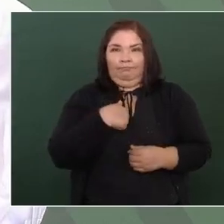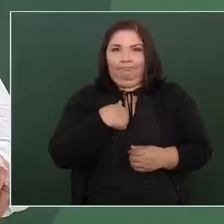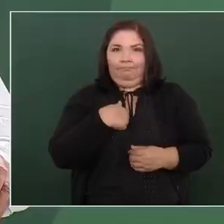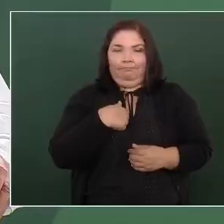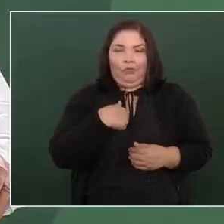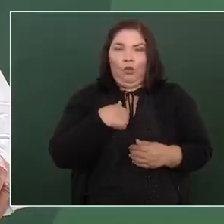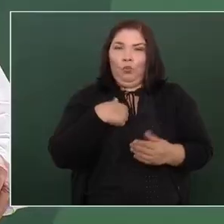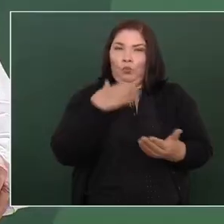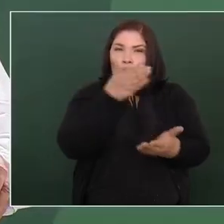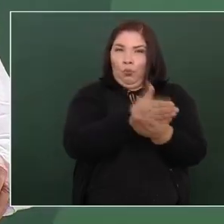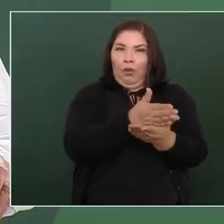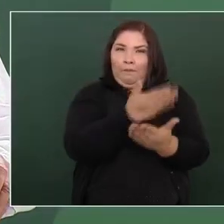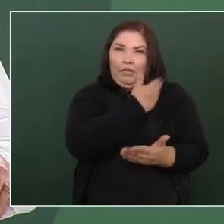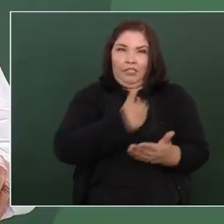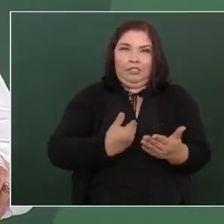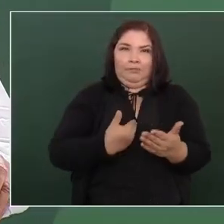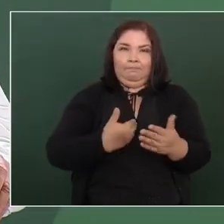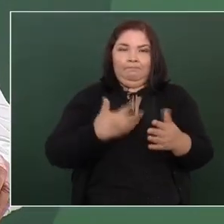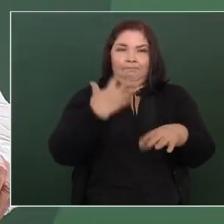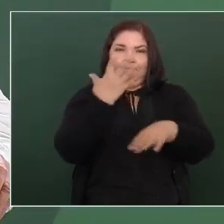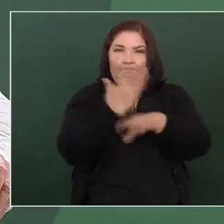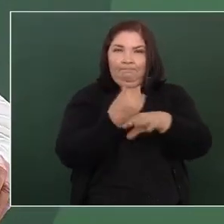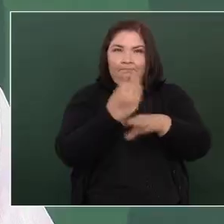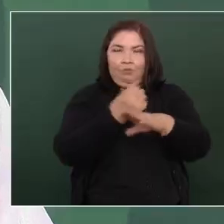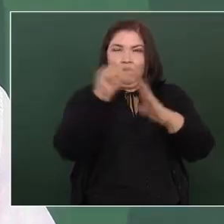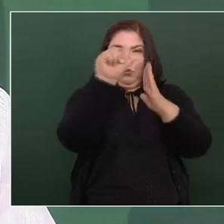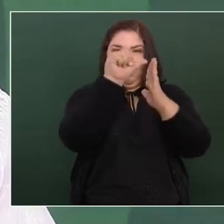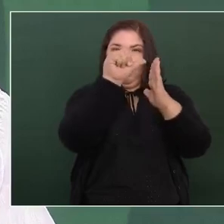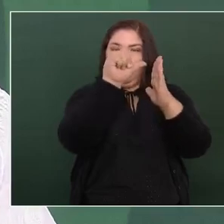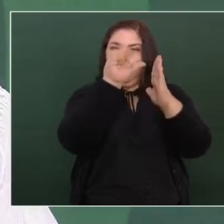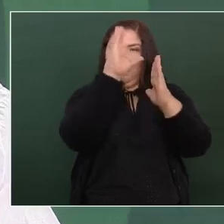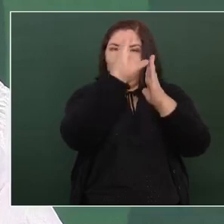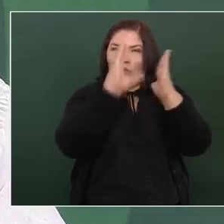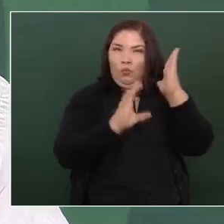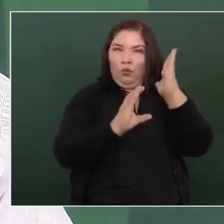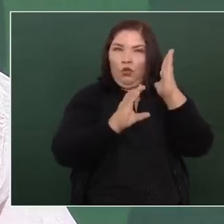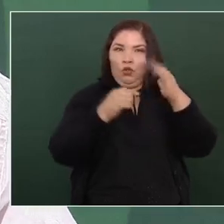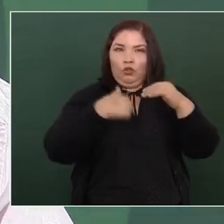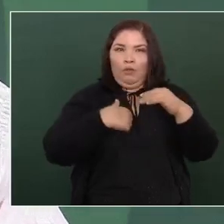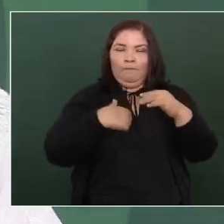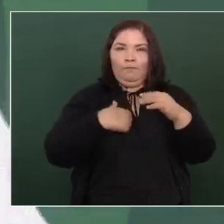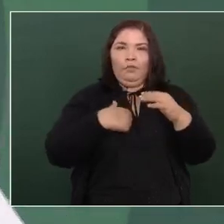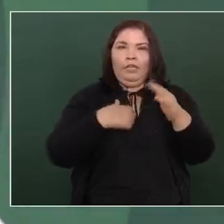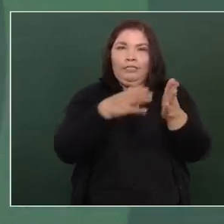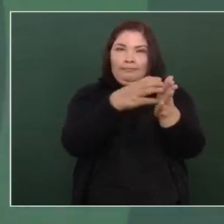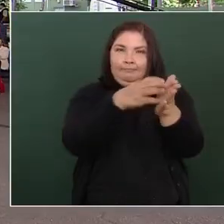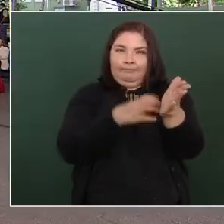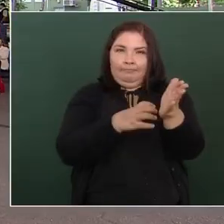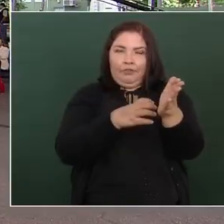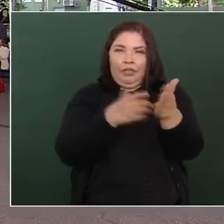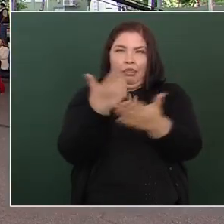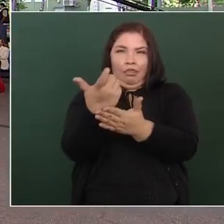se modificó la Constitución, me reduje el